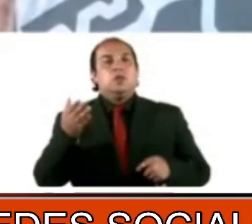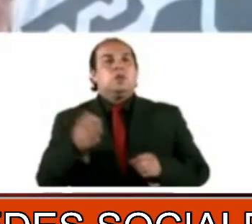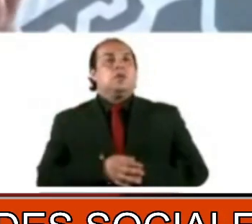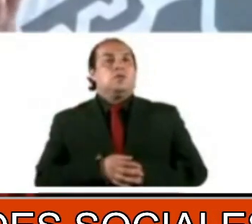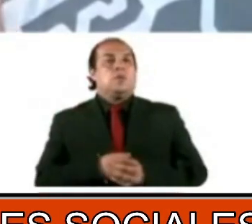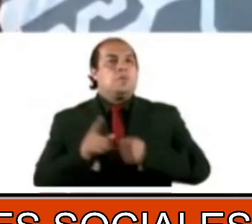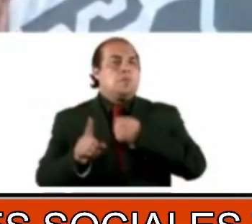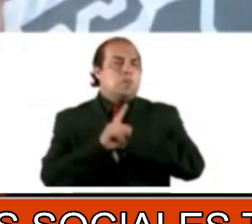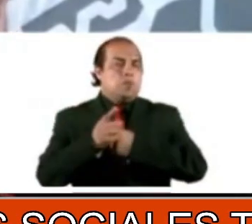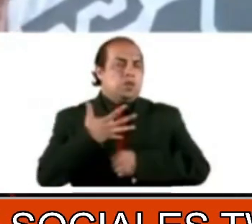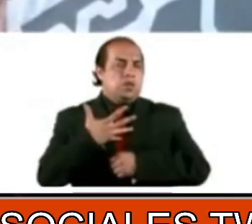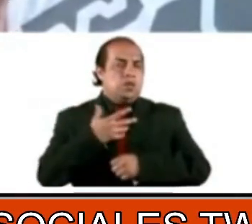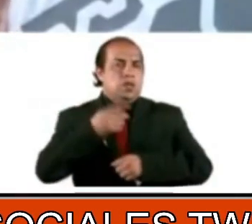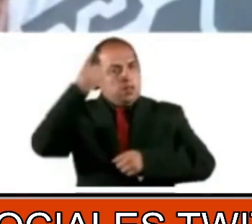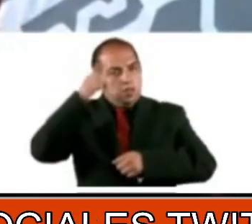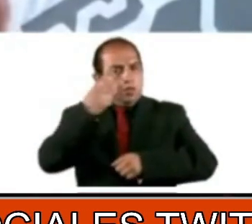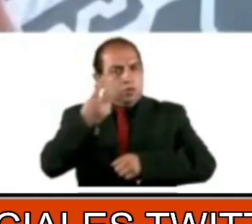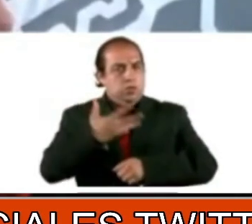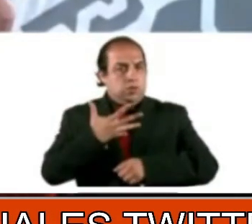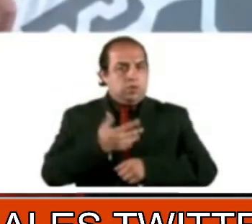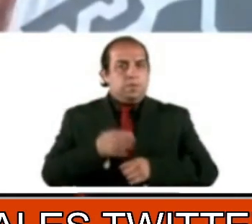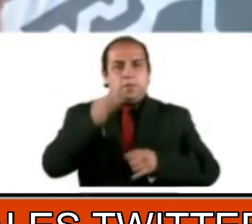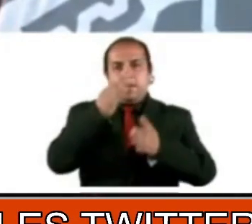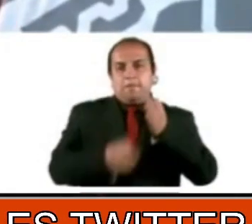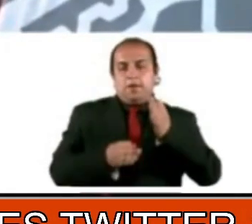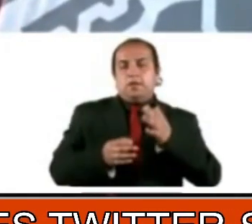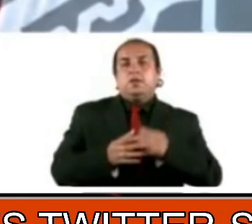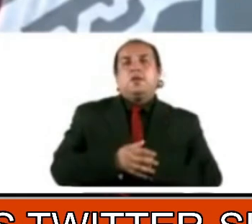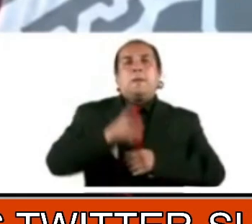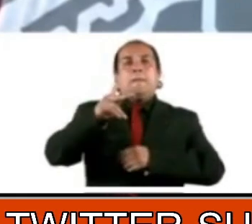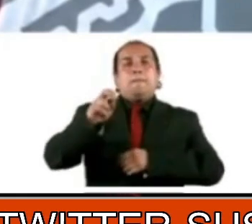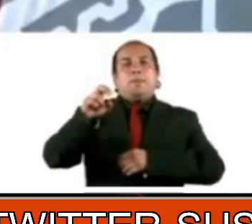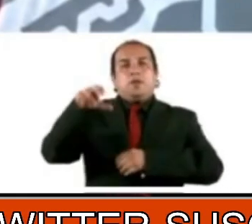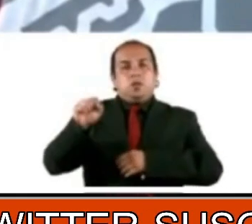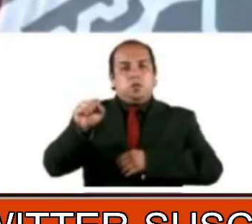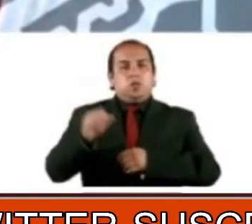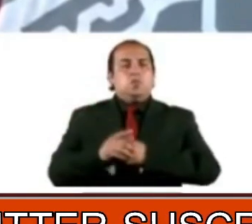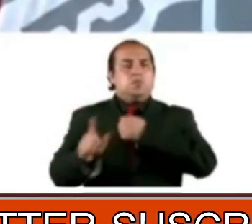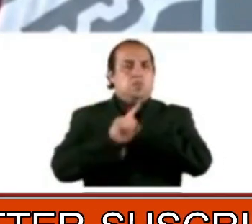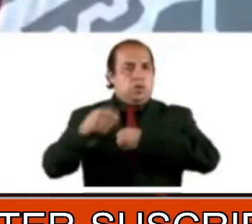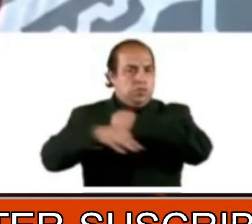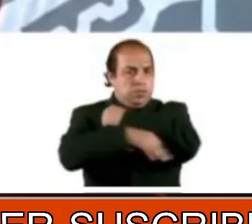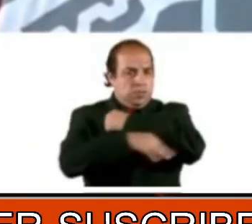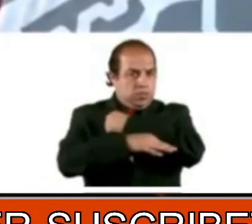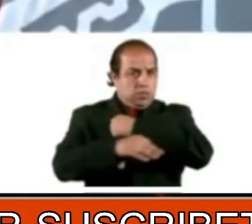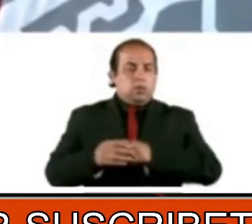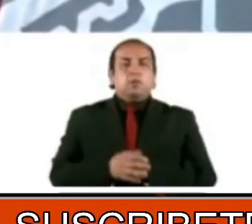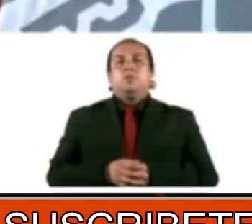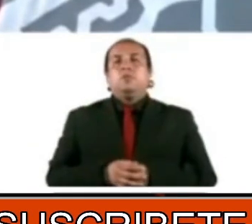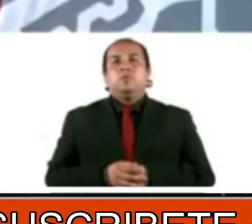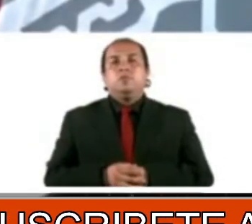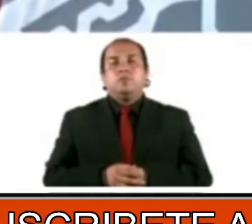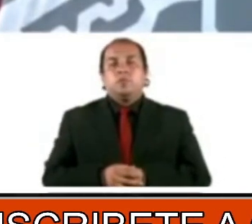la falta de pernos y mala colocación, los problemas de construcción y los problemas de diseño. Al ellos